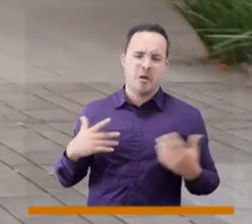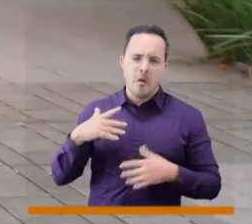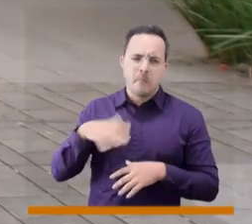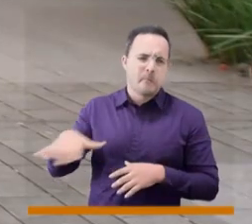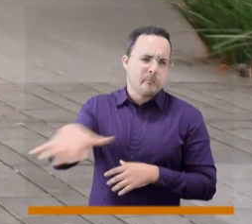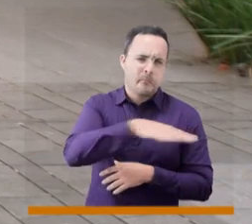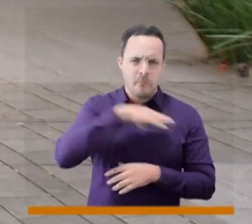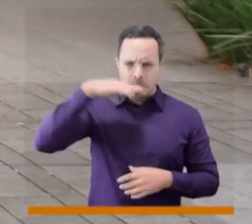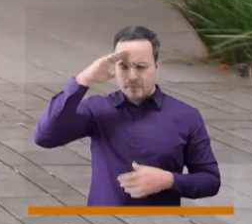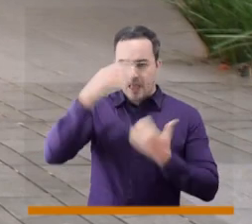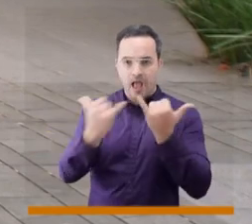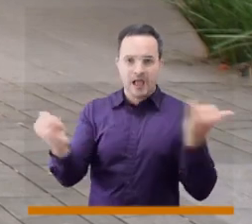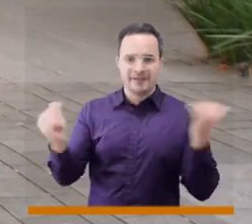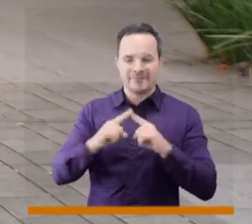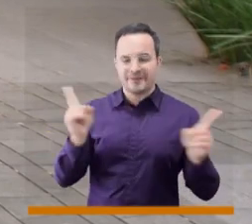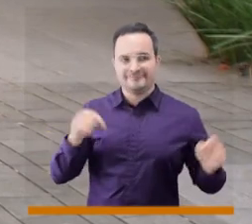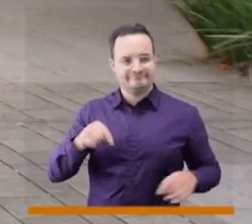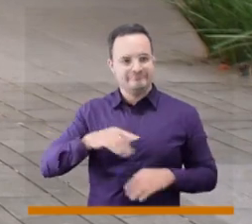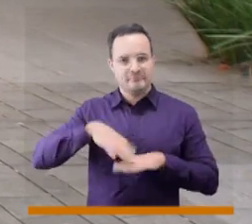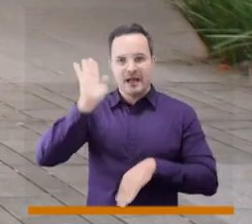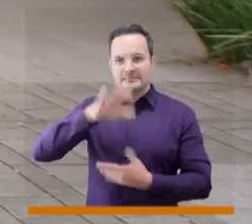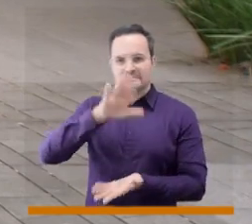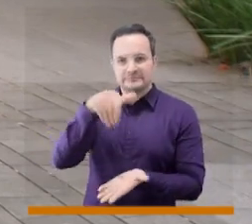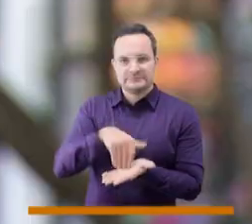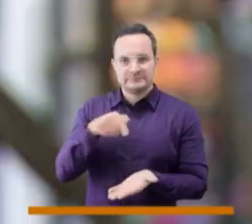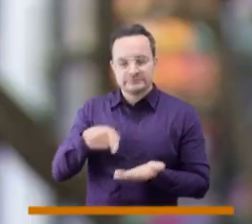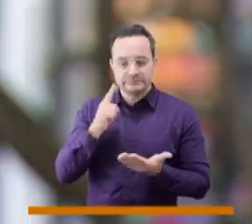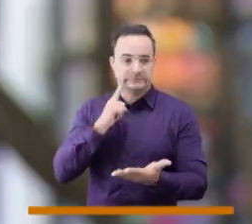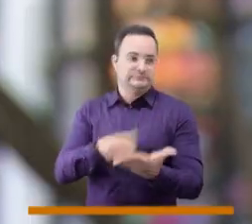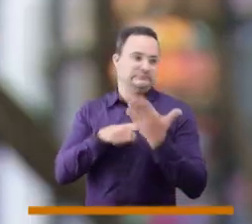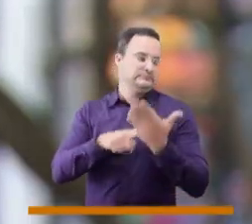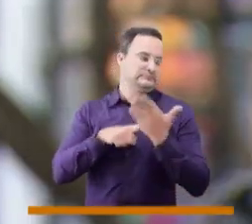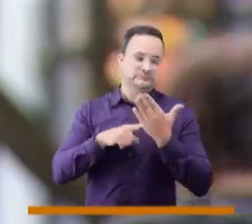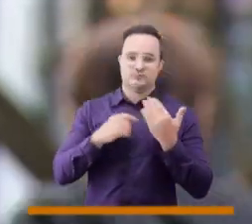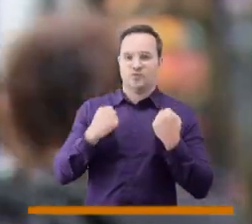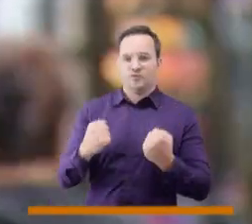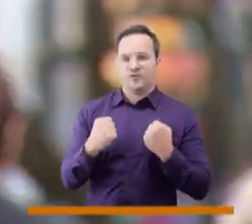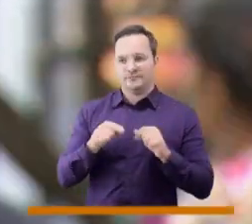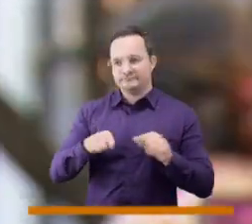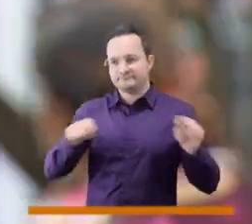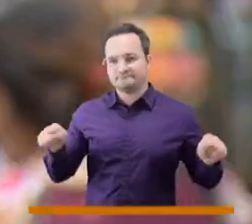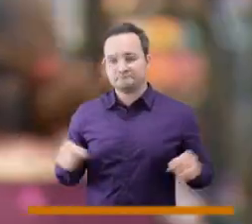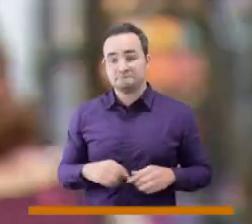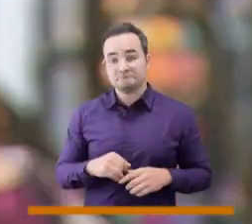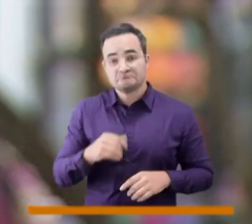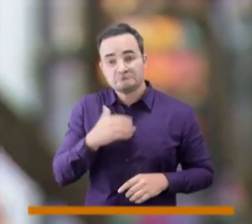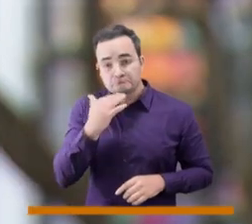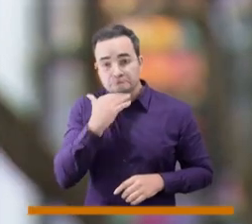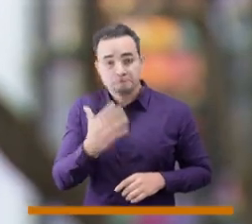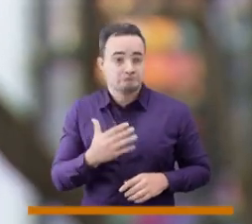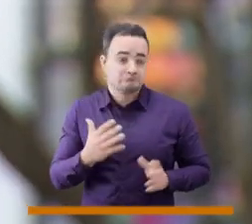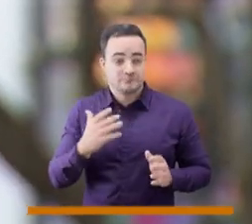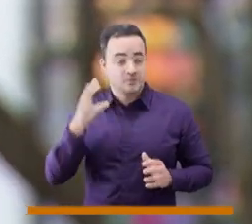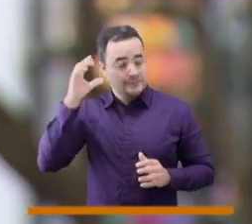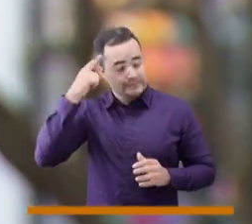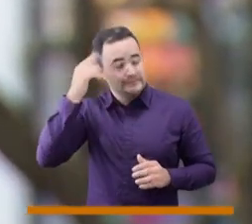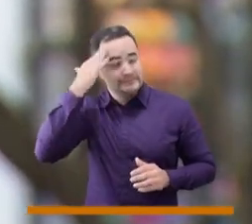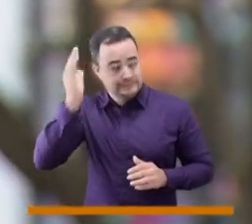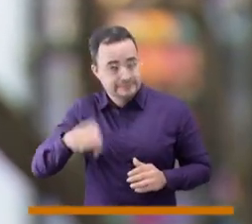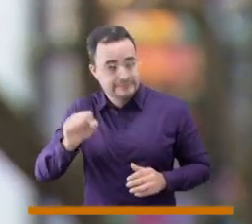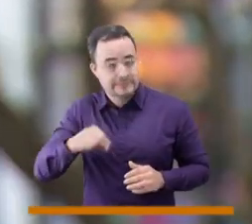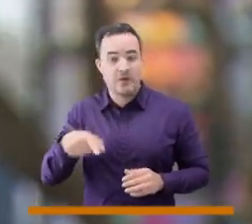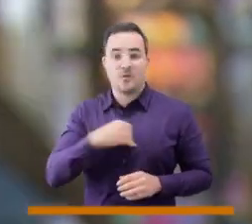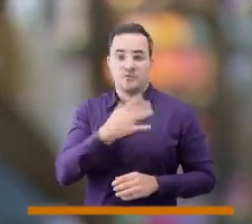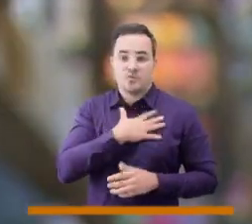más la contaminación aquí en el centro de la ciudad. Y no, pues, aunque hay muchas oportunidades aquí, mucho centro comercial, pero en realidad